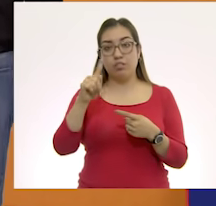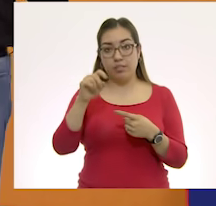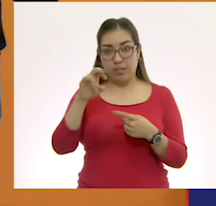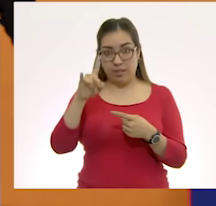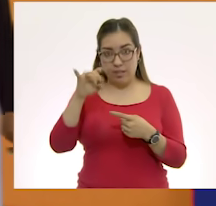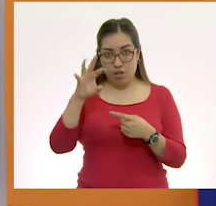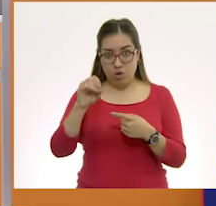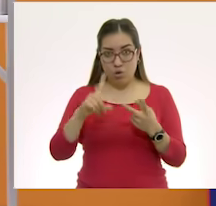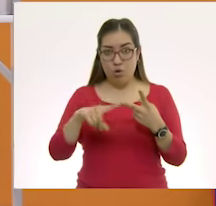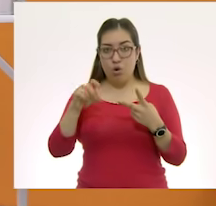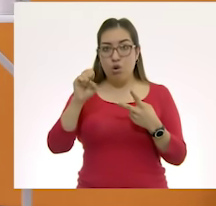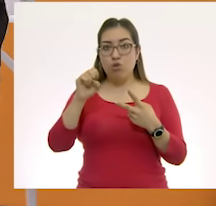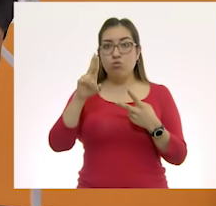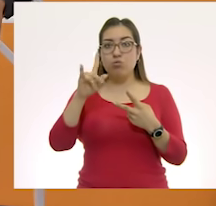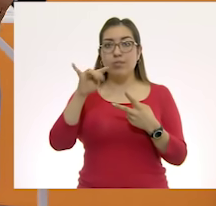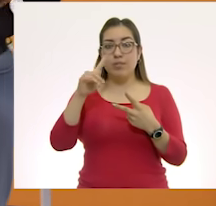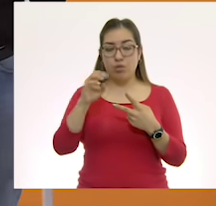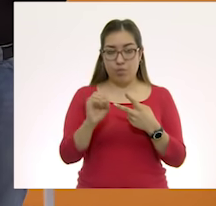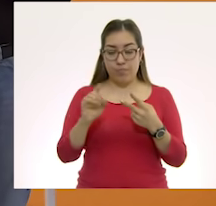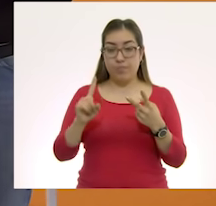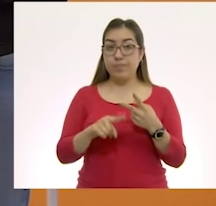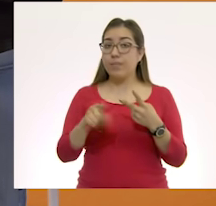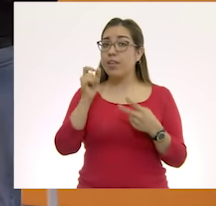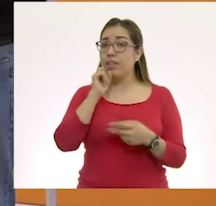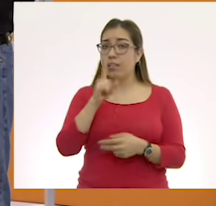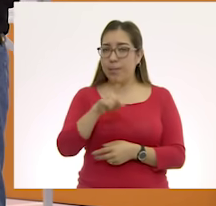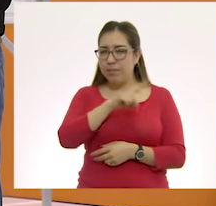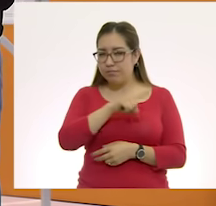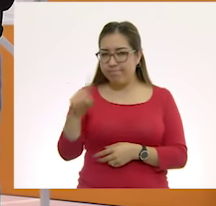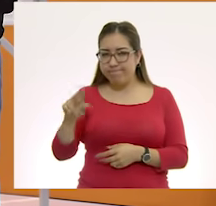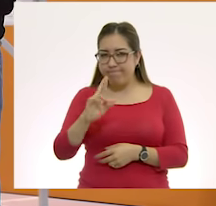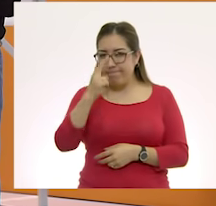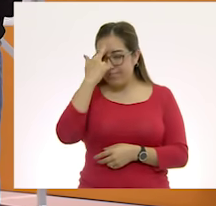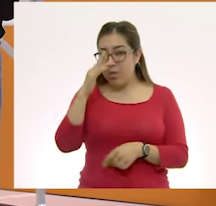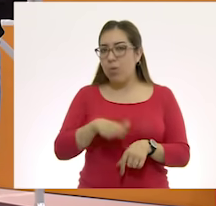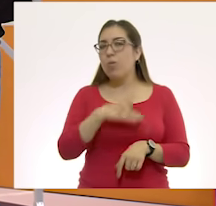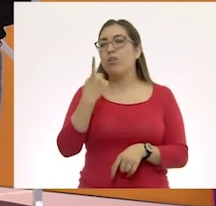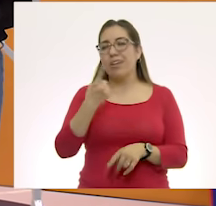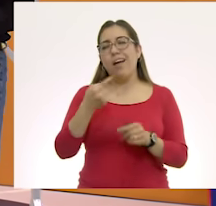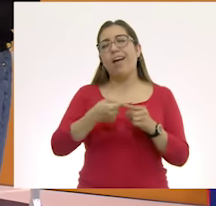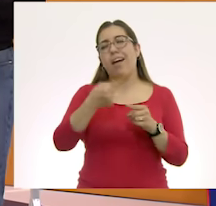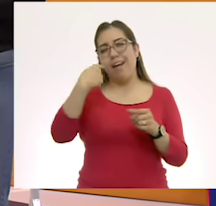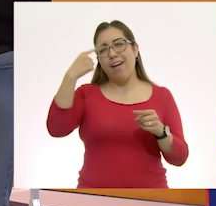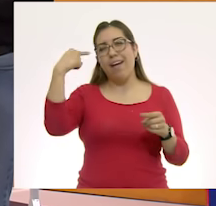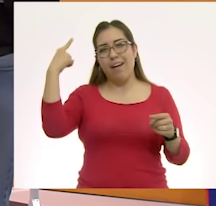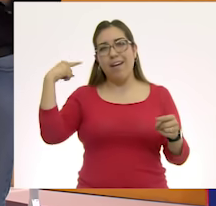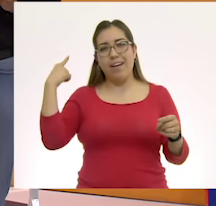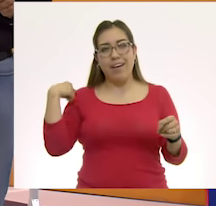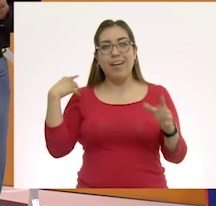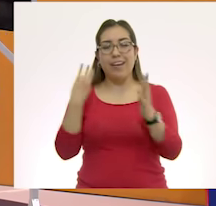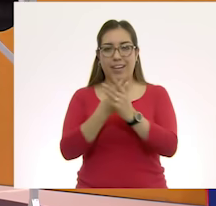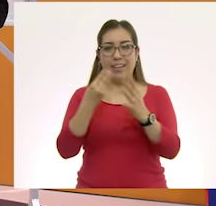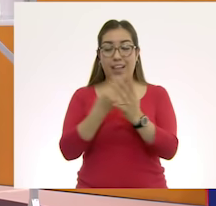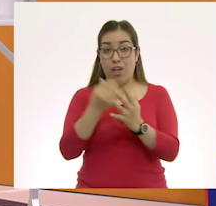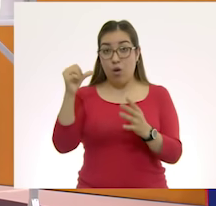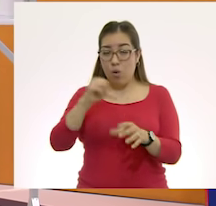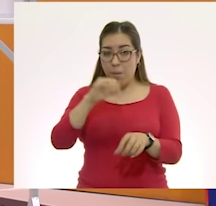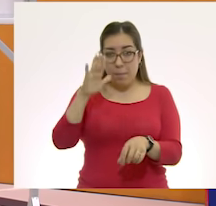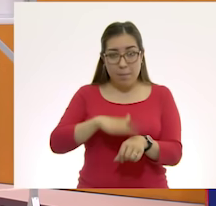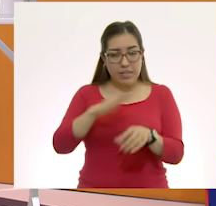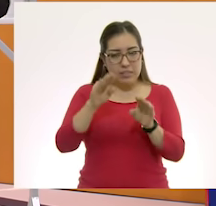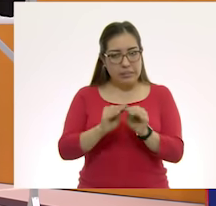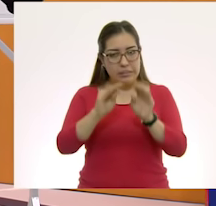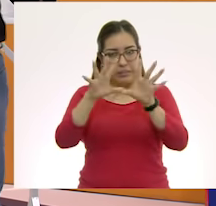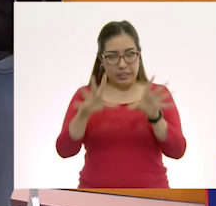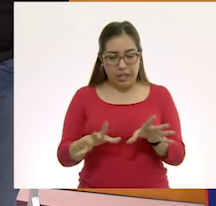movimiento súbito. Y además, los recordamos porque ya los habíamos visto en otras clases, ¿verdad? Claro. Pero ya está más claro el día de hoy. Y